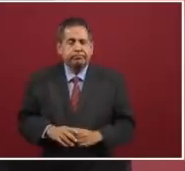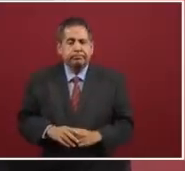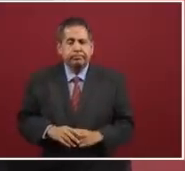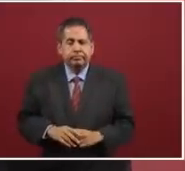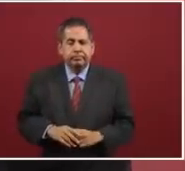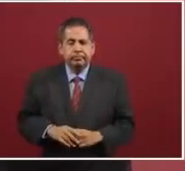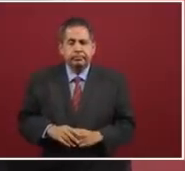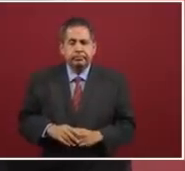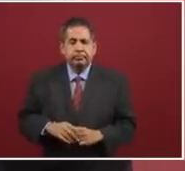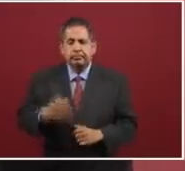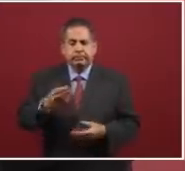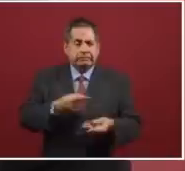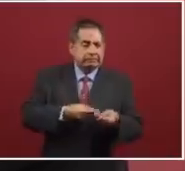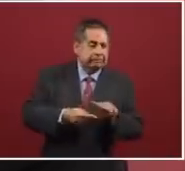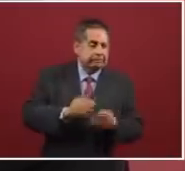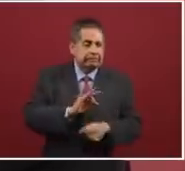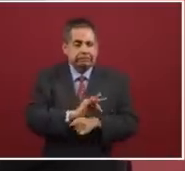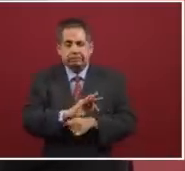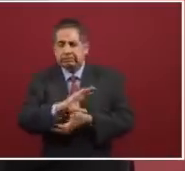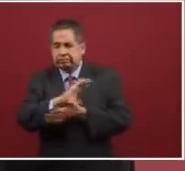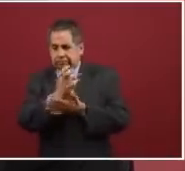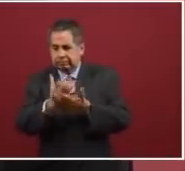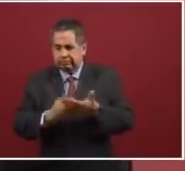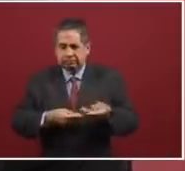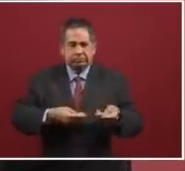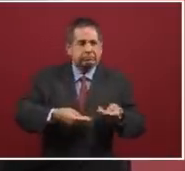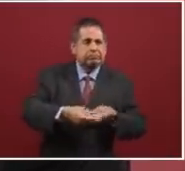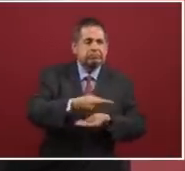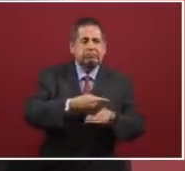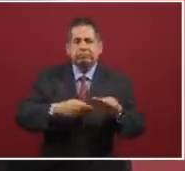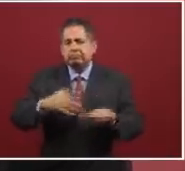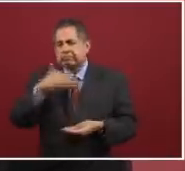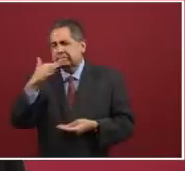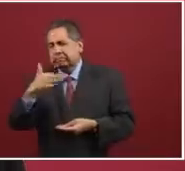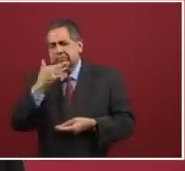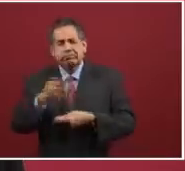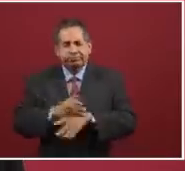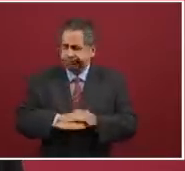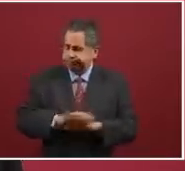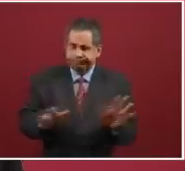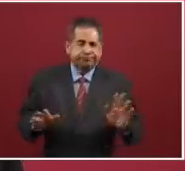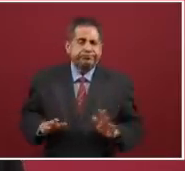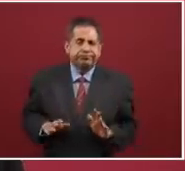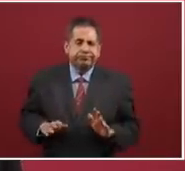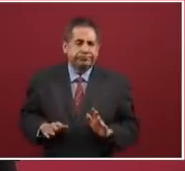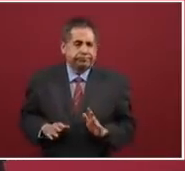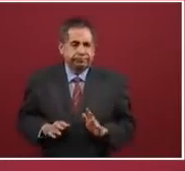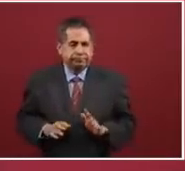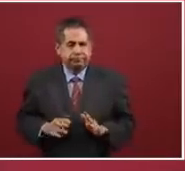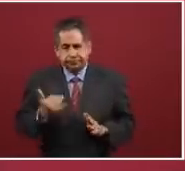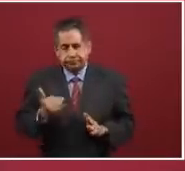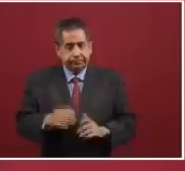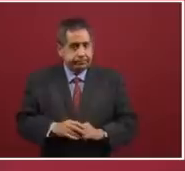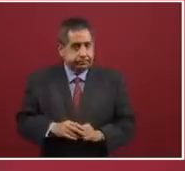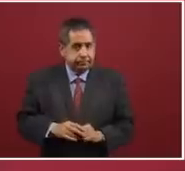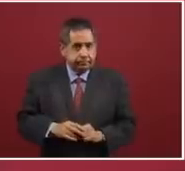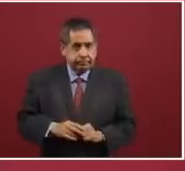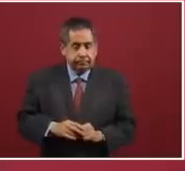todo ese trafique de contratos y de